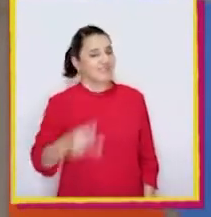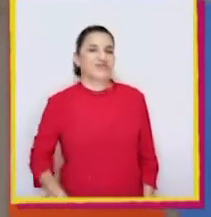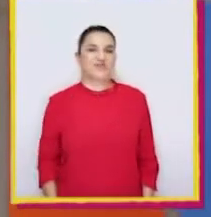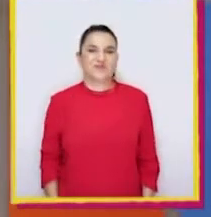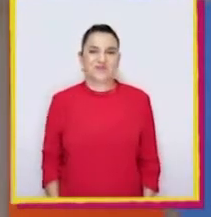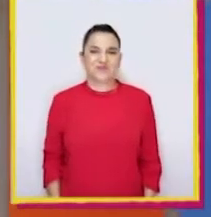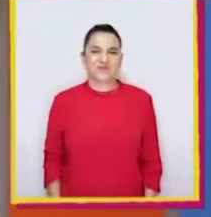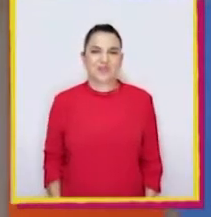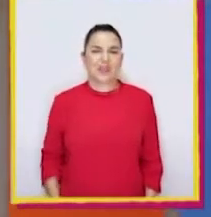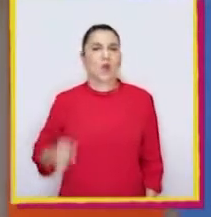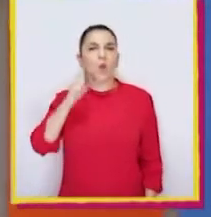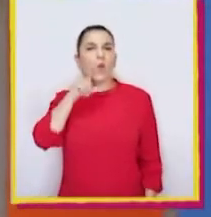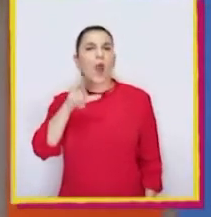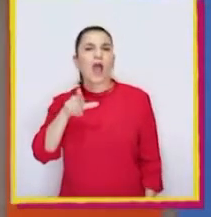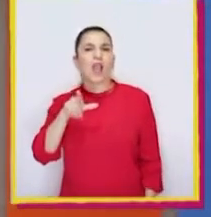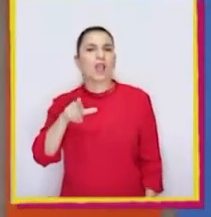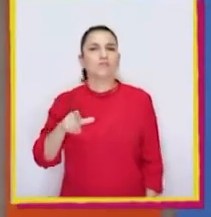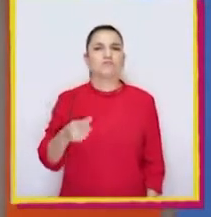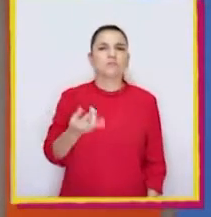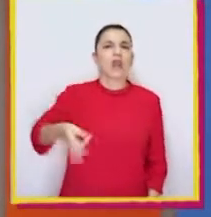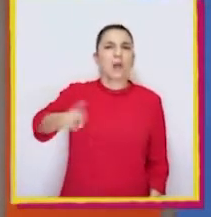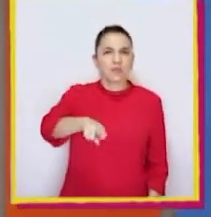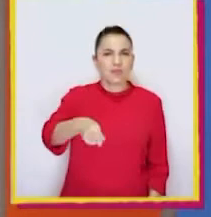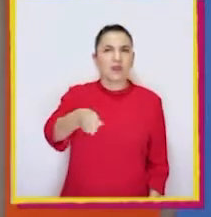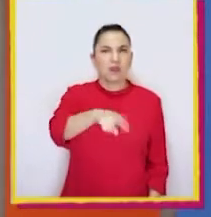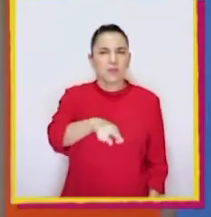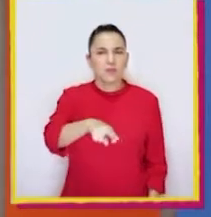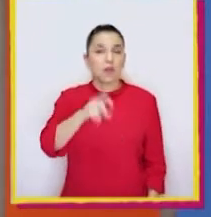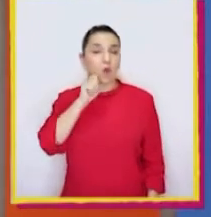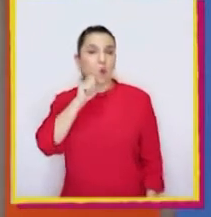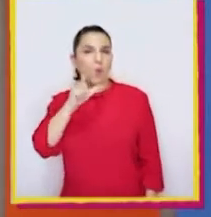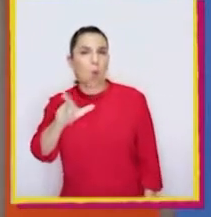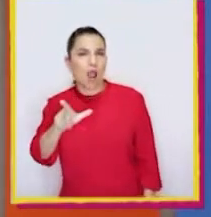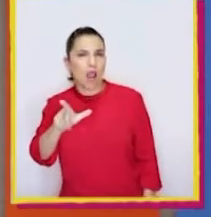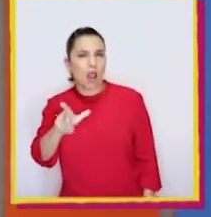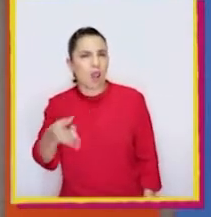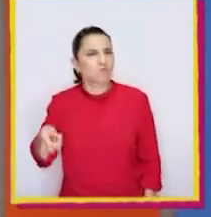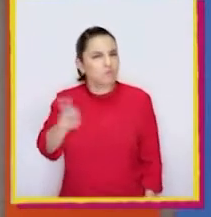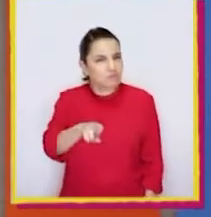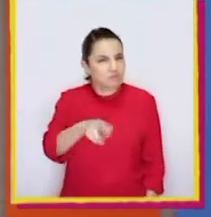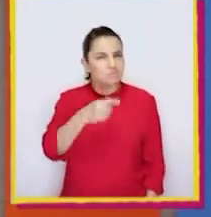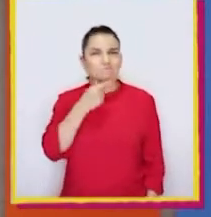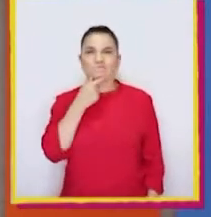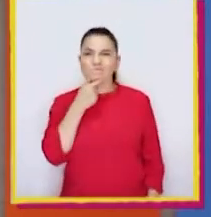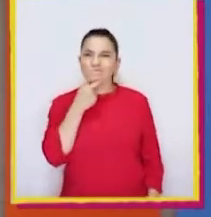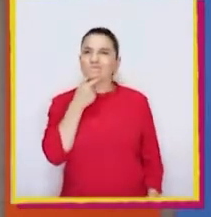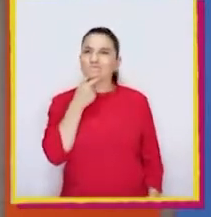Ok. ¿Qué movimientos repetimos? ¿Cuál sería el patrón?